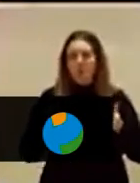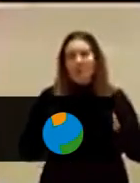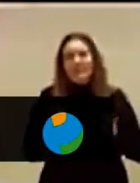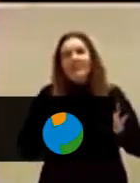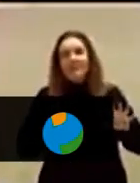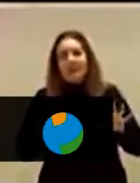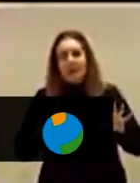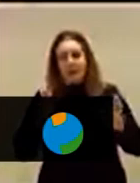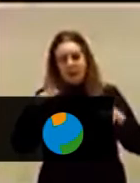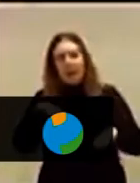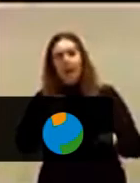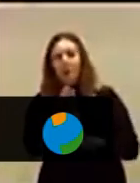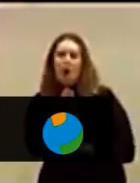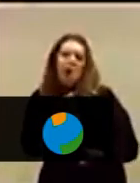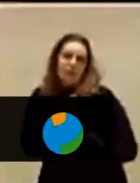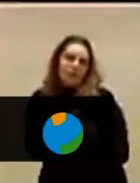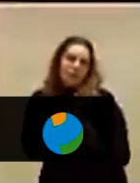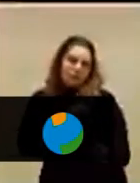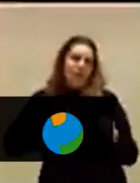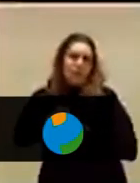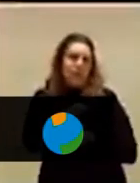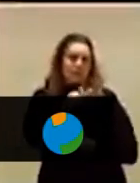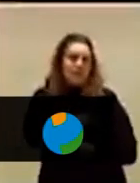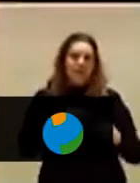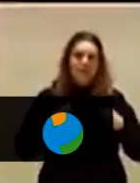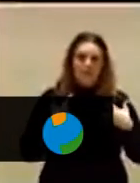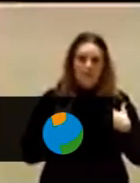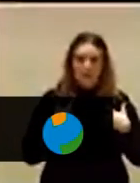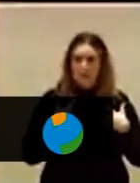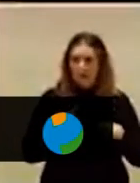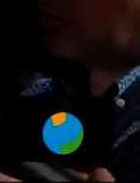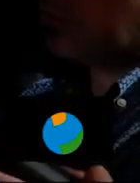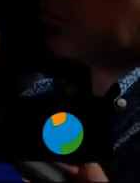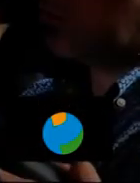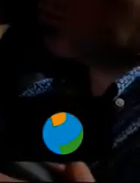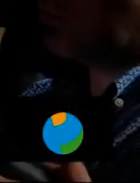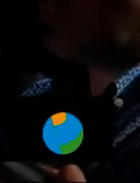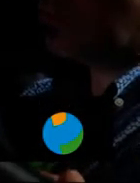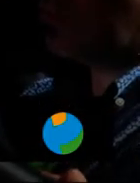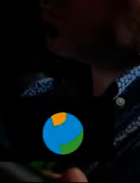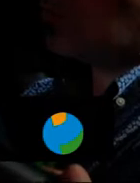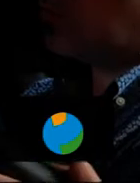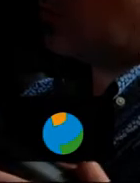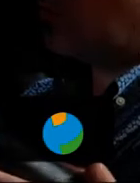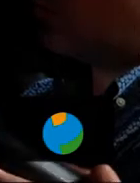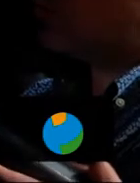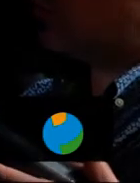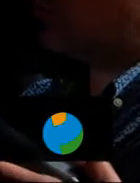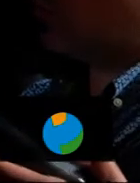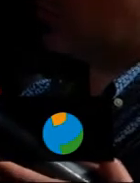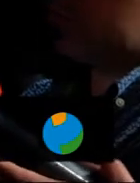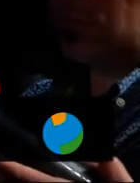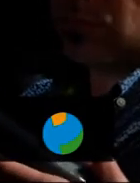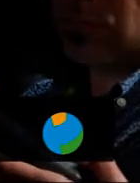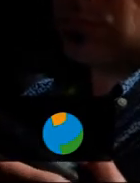y comprensión necesarias hacia las víctimas de cualquier tipo de violencia machista. Esta polémica vuelve a abrir una grieta